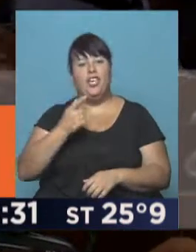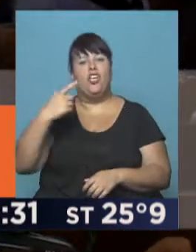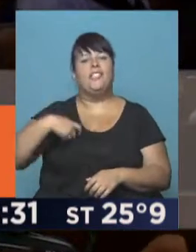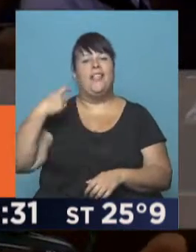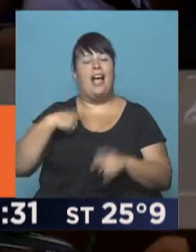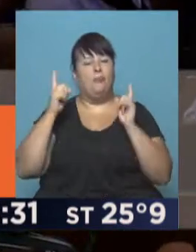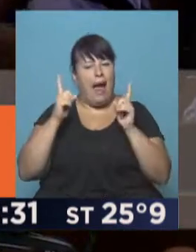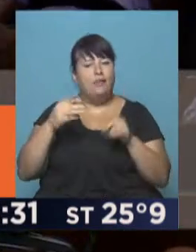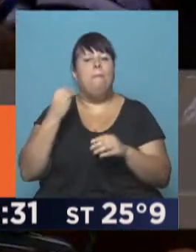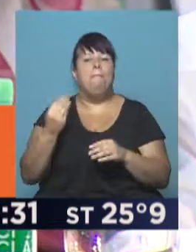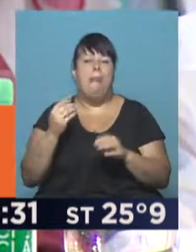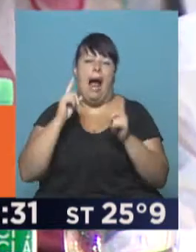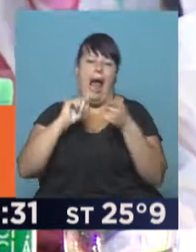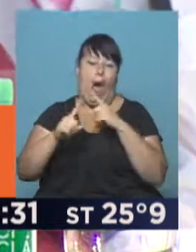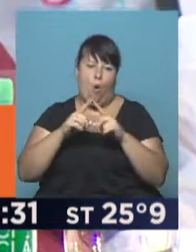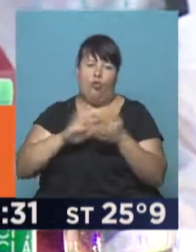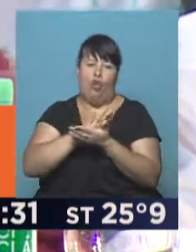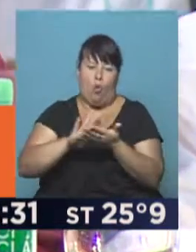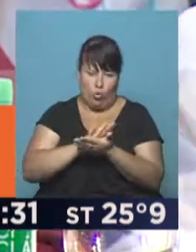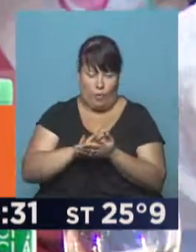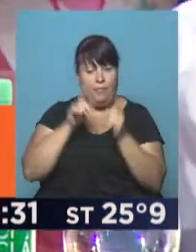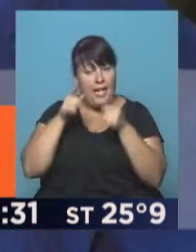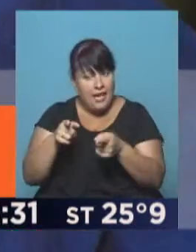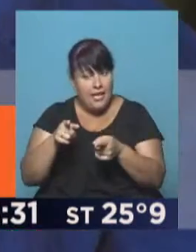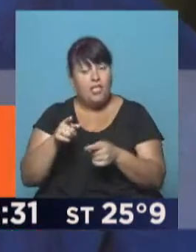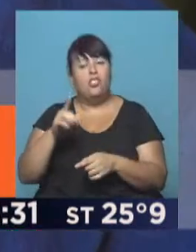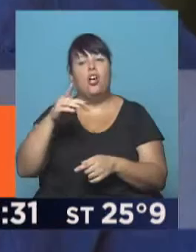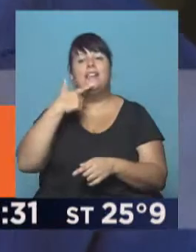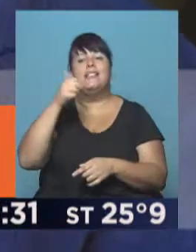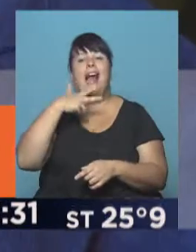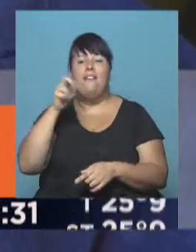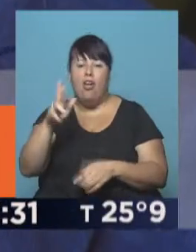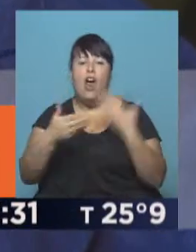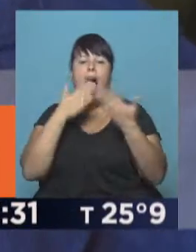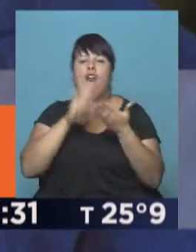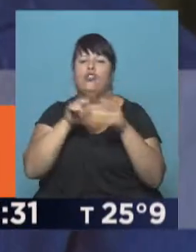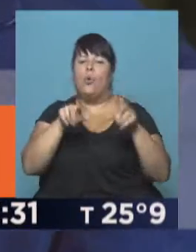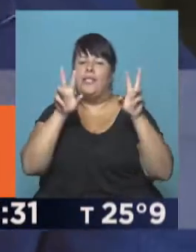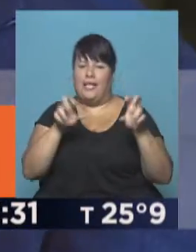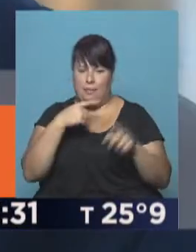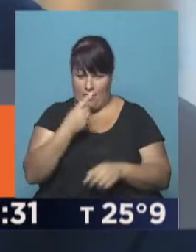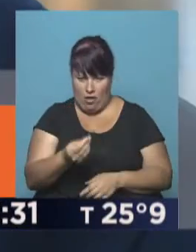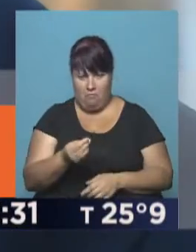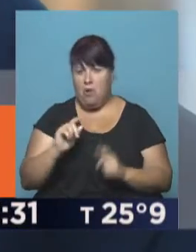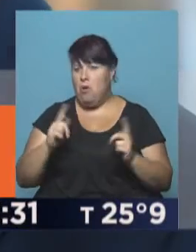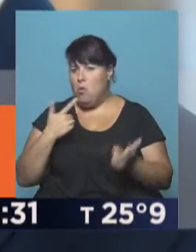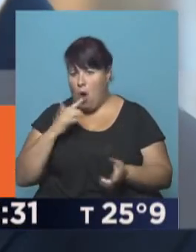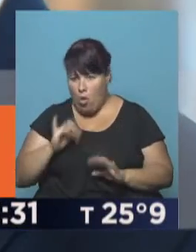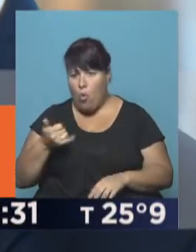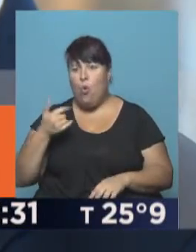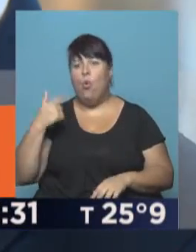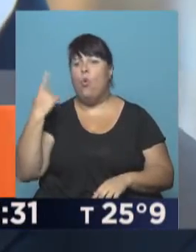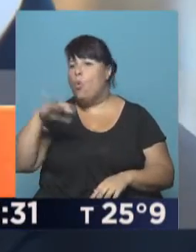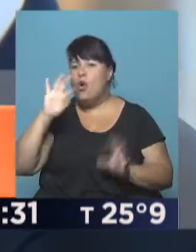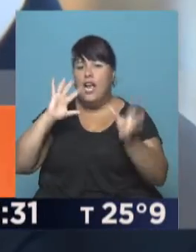gremios docentes para alcanzar una solución. En tal sentido, Daniel Salvador se refirió al tema. No hay ninguna duda que el